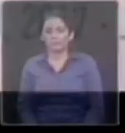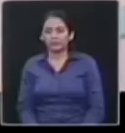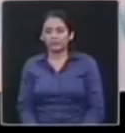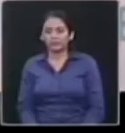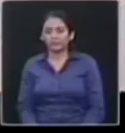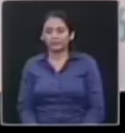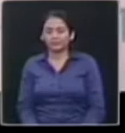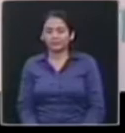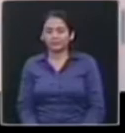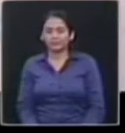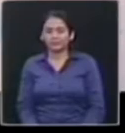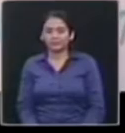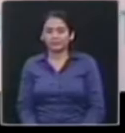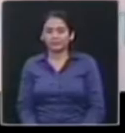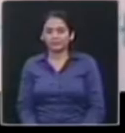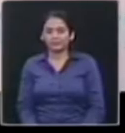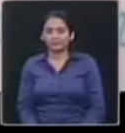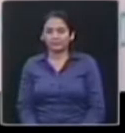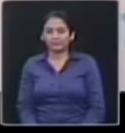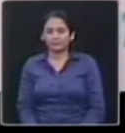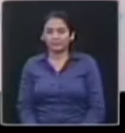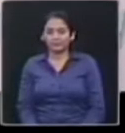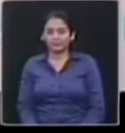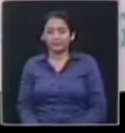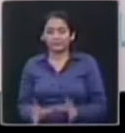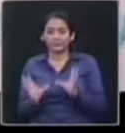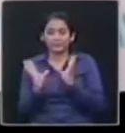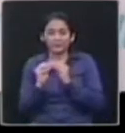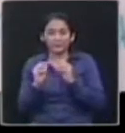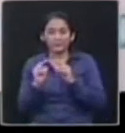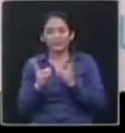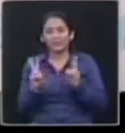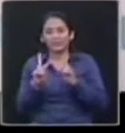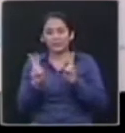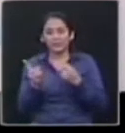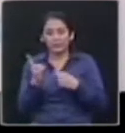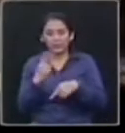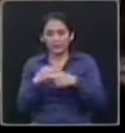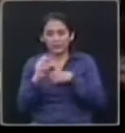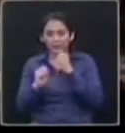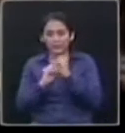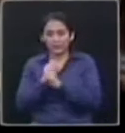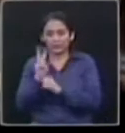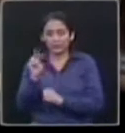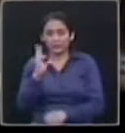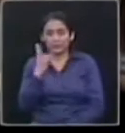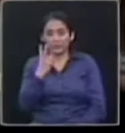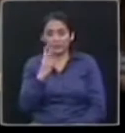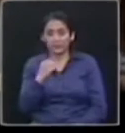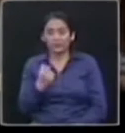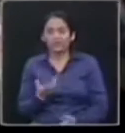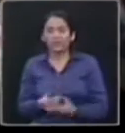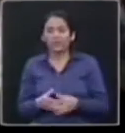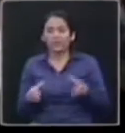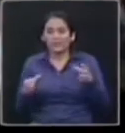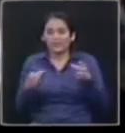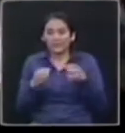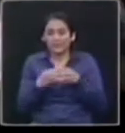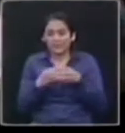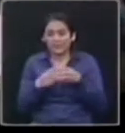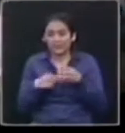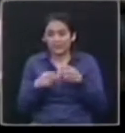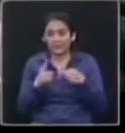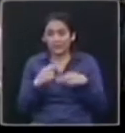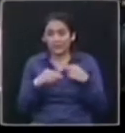En el marco del evento Macro Rueda de Negocios 2017, encuentro organizado a través de ProEcuador, los MIPYMES ecuatorianos fueron reconocidos